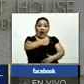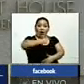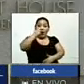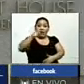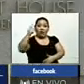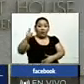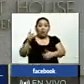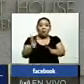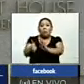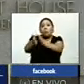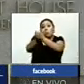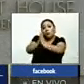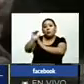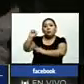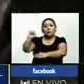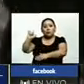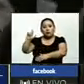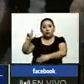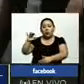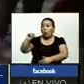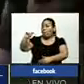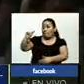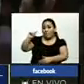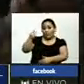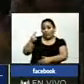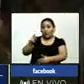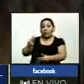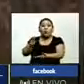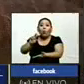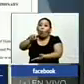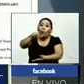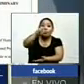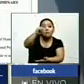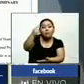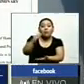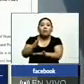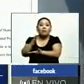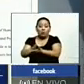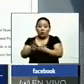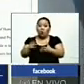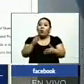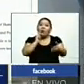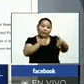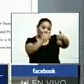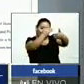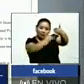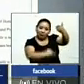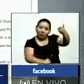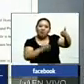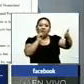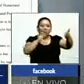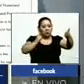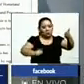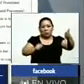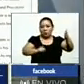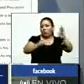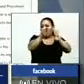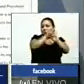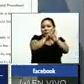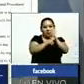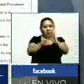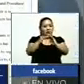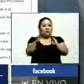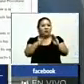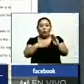a solicitar asilo en un primer país seguro antes de llegar a Estados Unidos. En su resolución, el magistrado argumentó que la normativa de la Casa